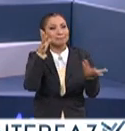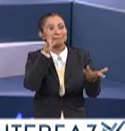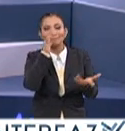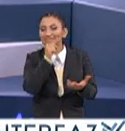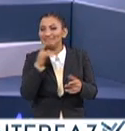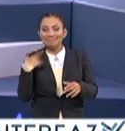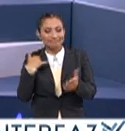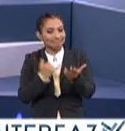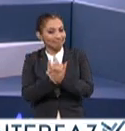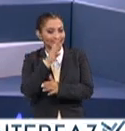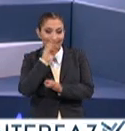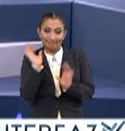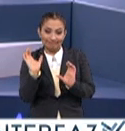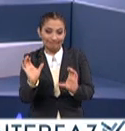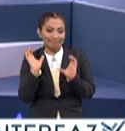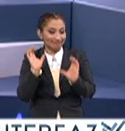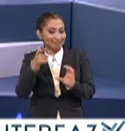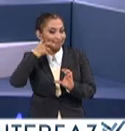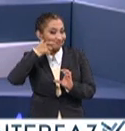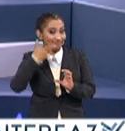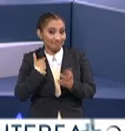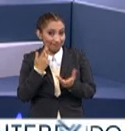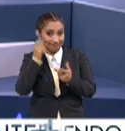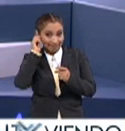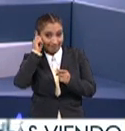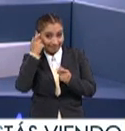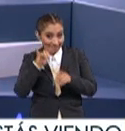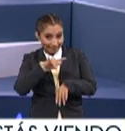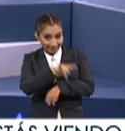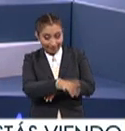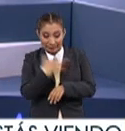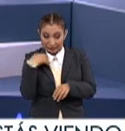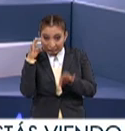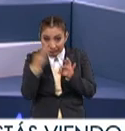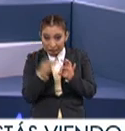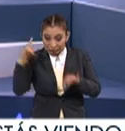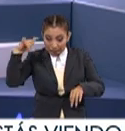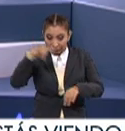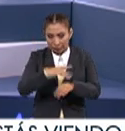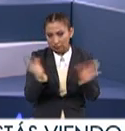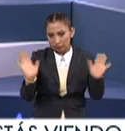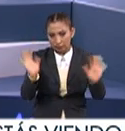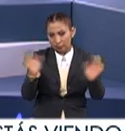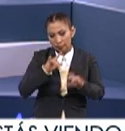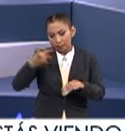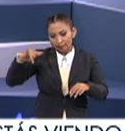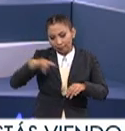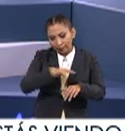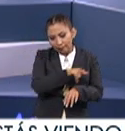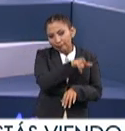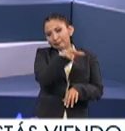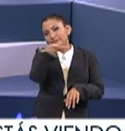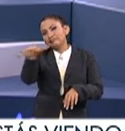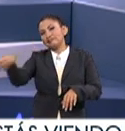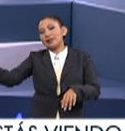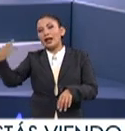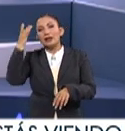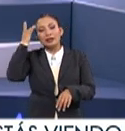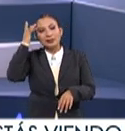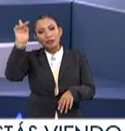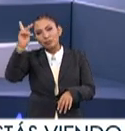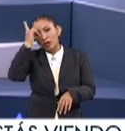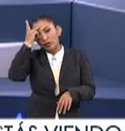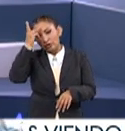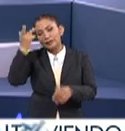pues decidió el piloto que no tenía las condiciones adecuadas, así que tuvieron que regresar a San Luis Potosí